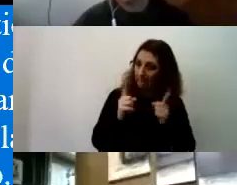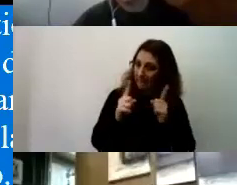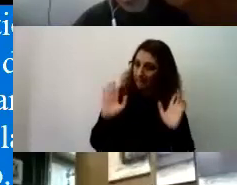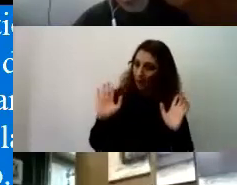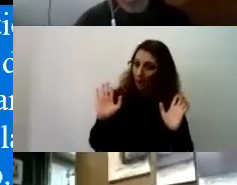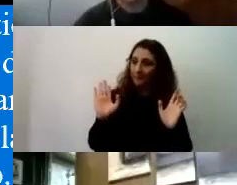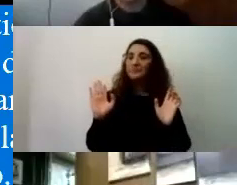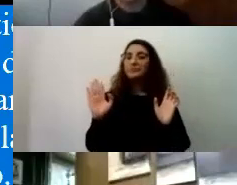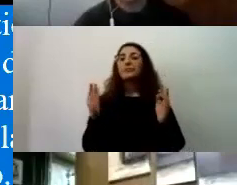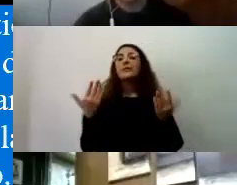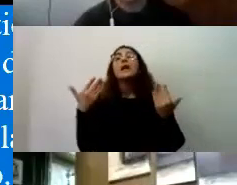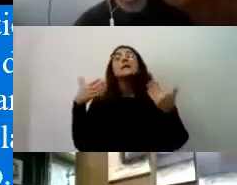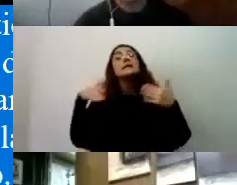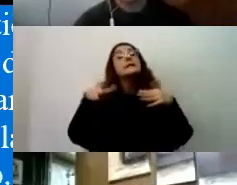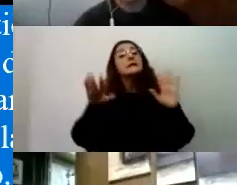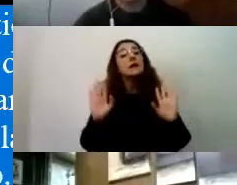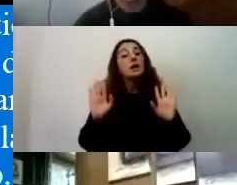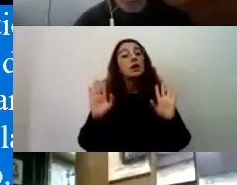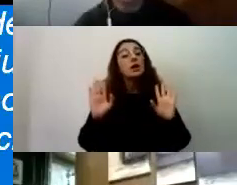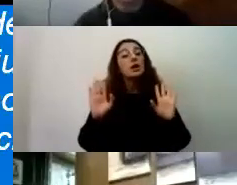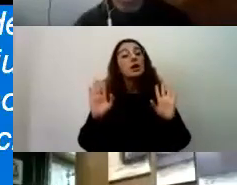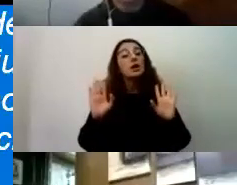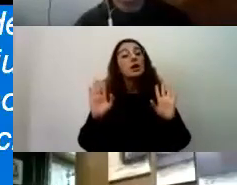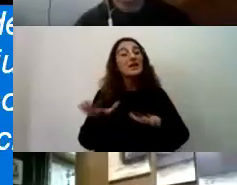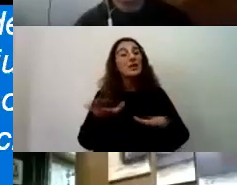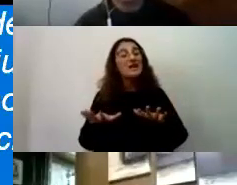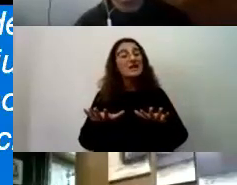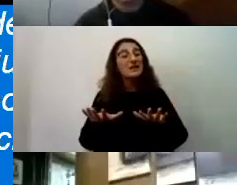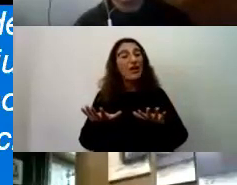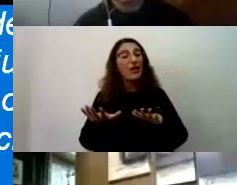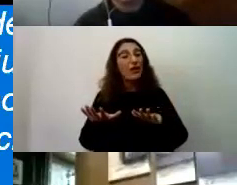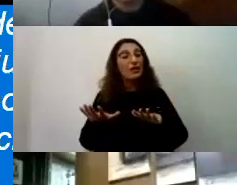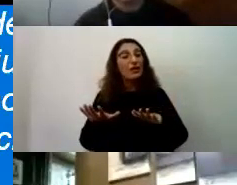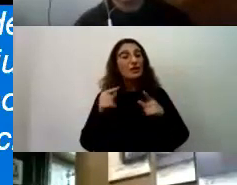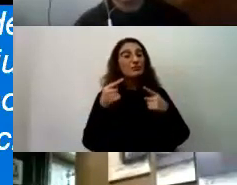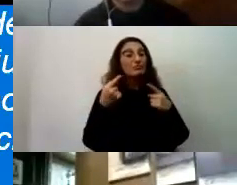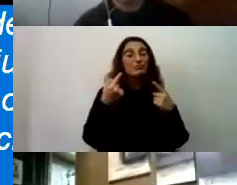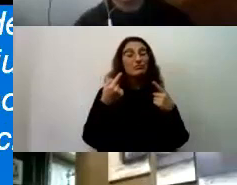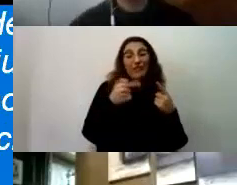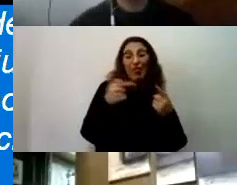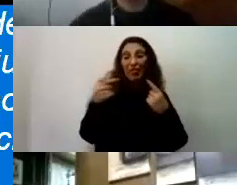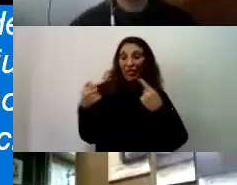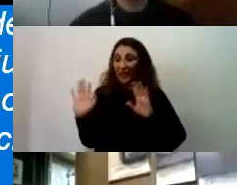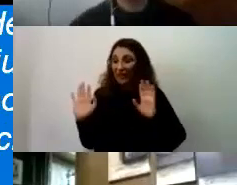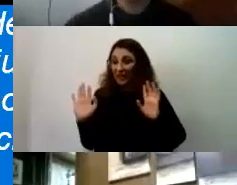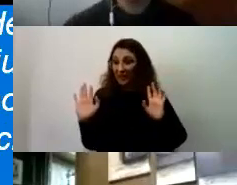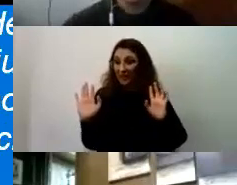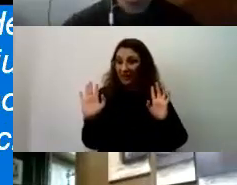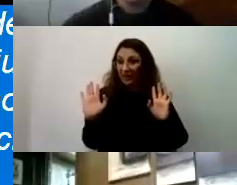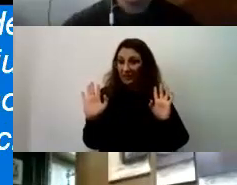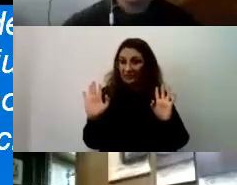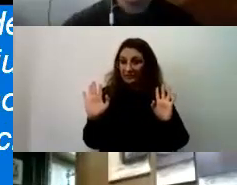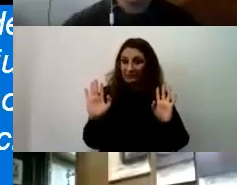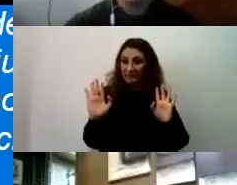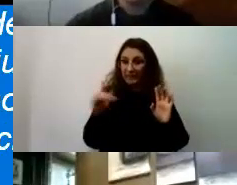ello la circunstancia de que fueron utilizados para resolver casos en los que se debatían cuestiones electorales. Pues